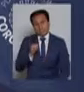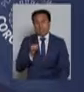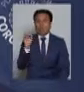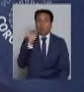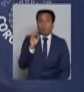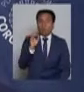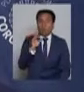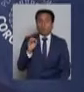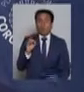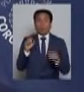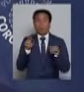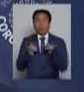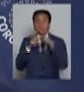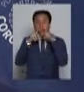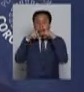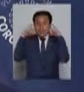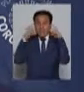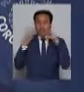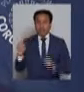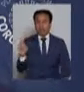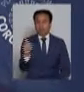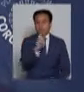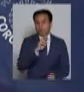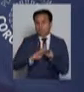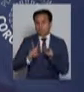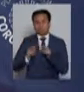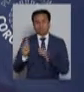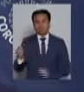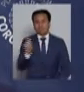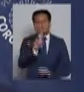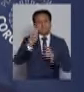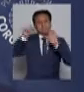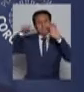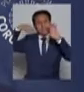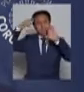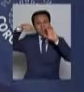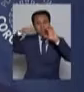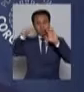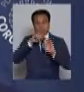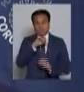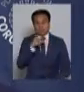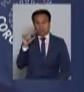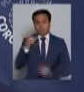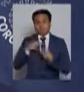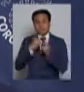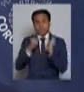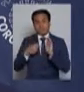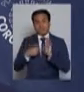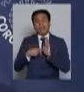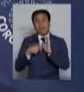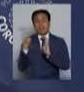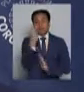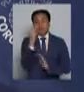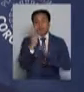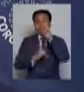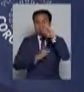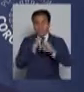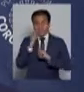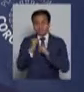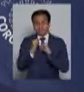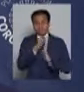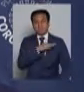una mascarilla hecha por cada uno, de acuerdo a un video que se va a poner en la página web